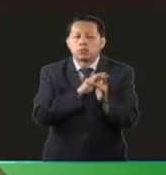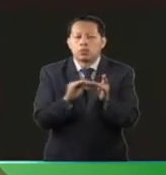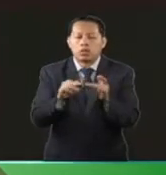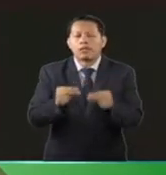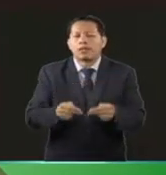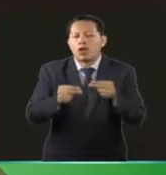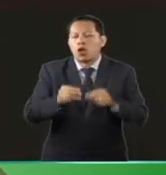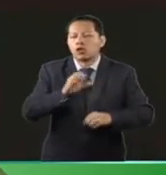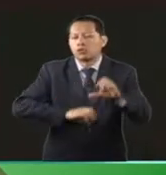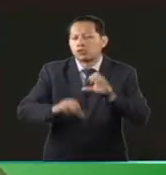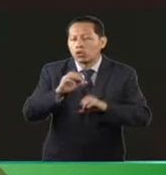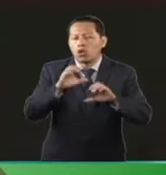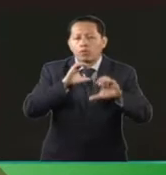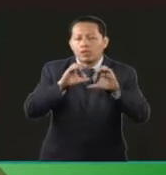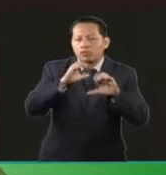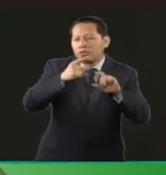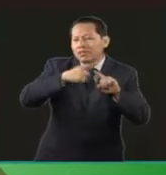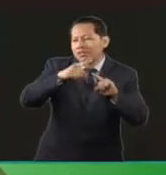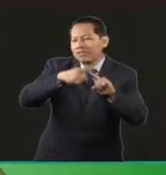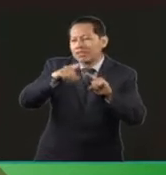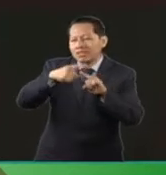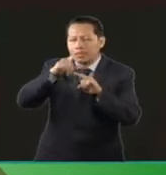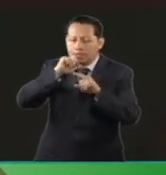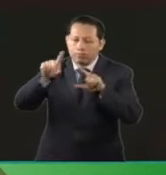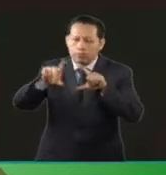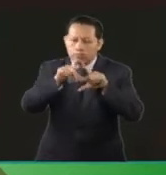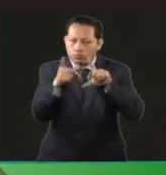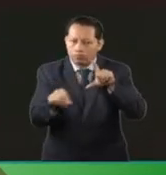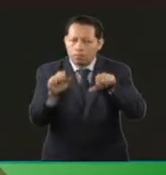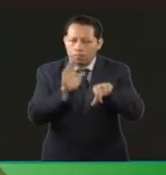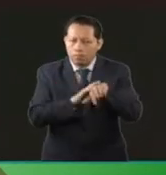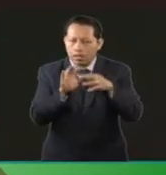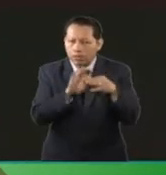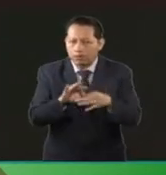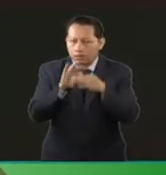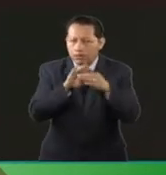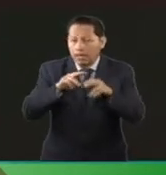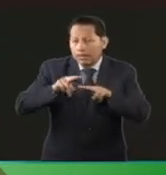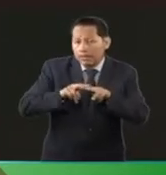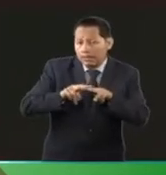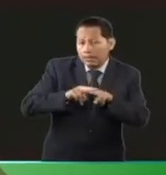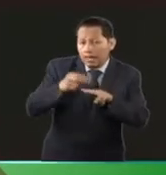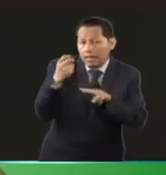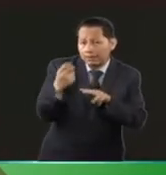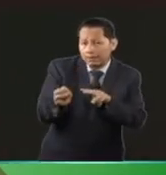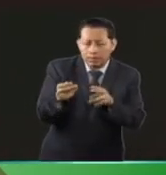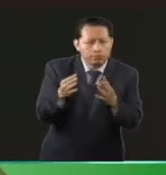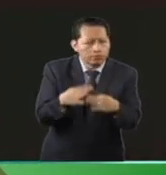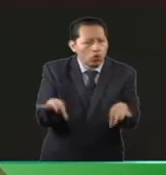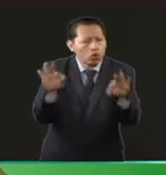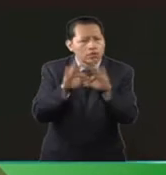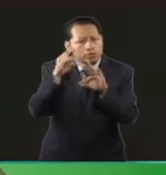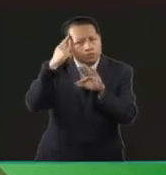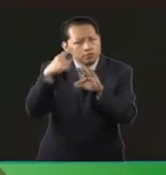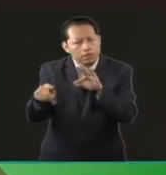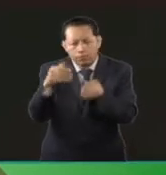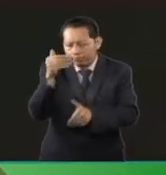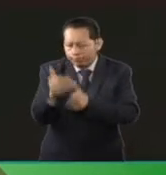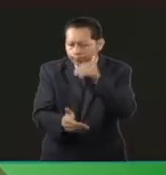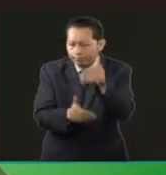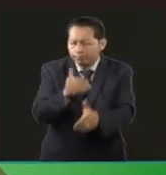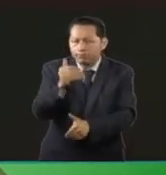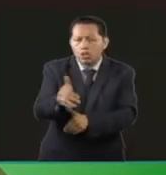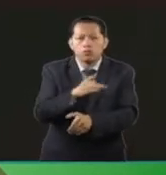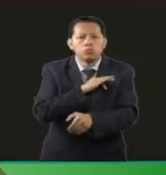desarrollo económico de distintas partes del país el tren se convirtió en una herramienta indispensable para el progreso y la